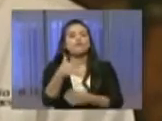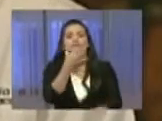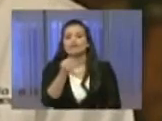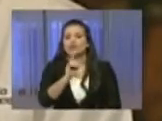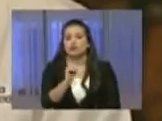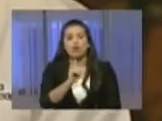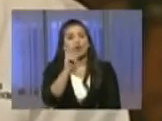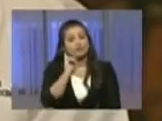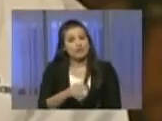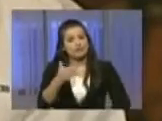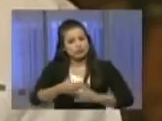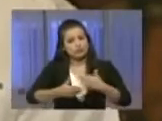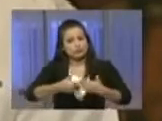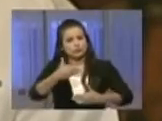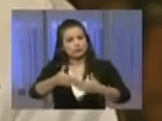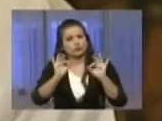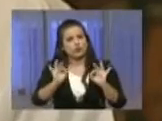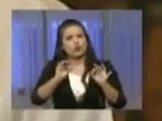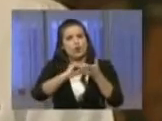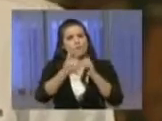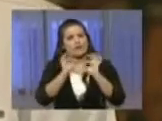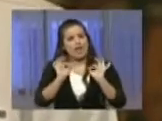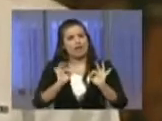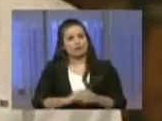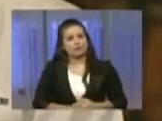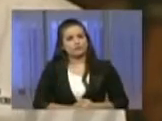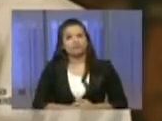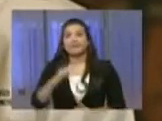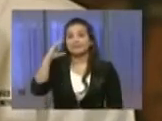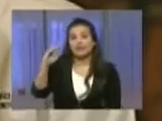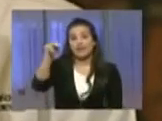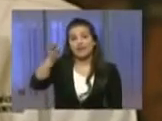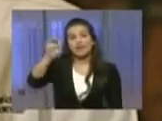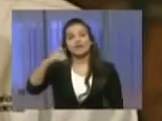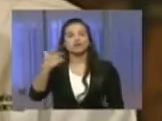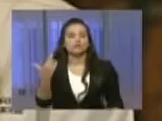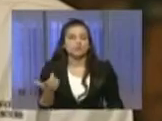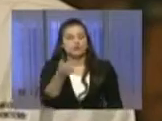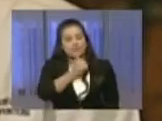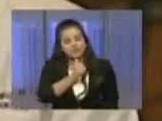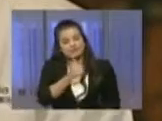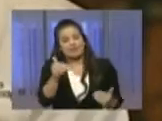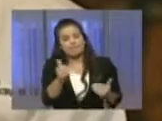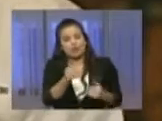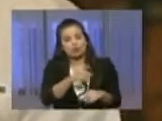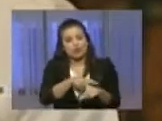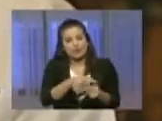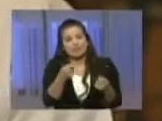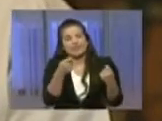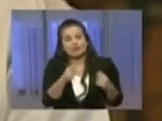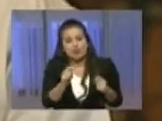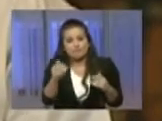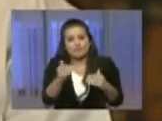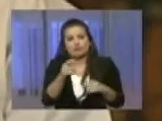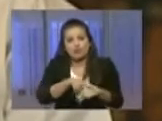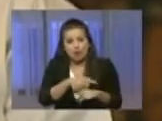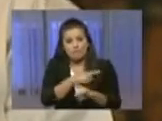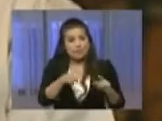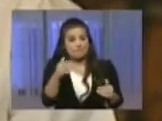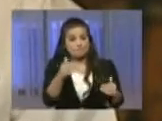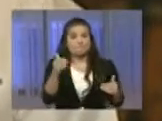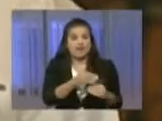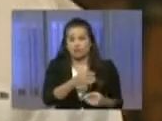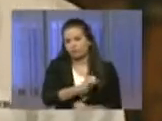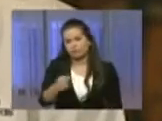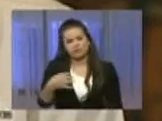es complejo y engorroso más bien el cne redujo los lapsos al máximo no podían reducirse más lo que